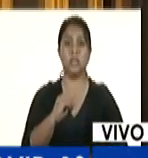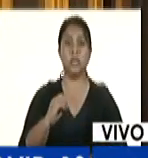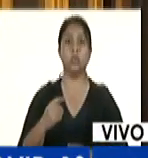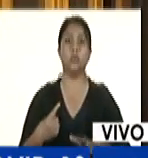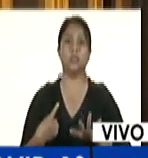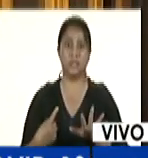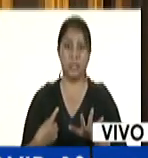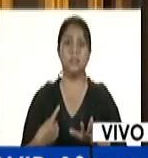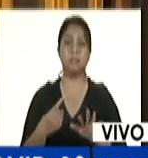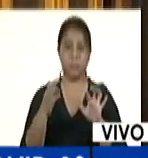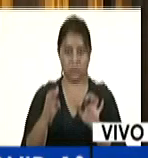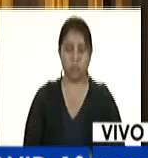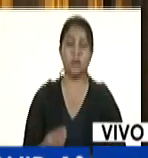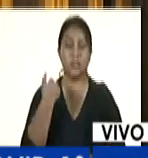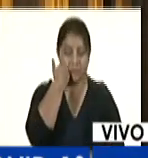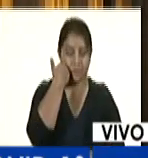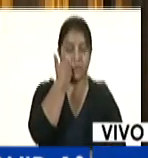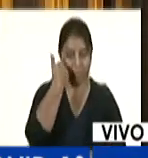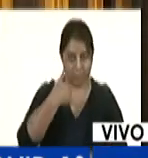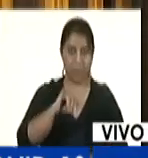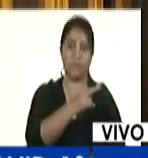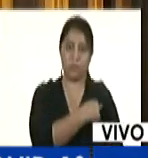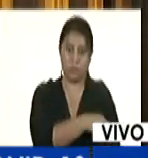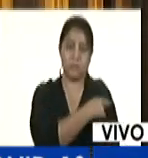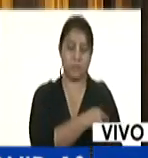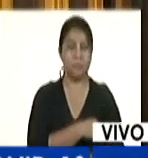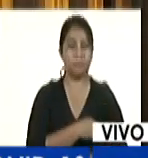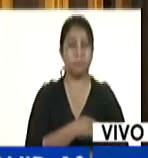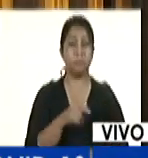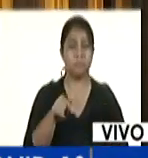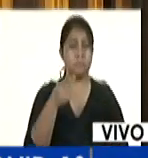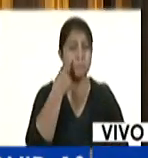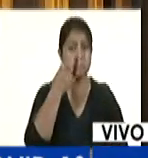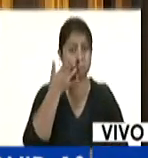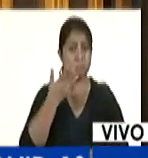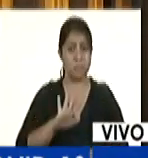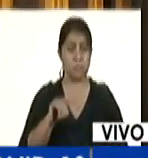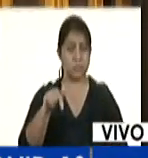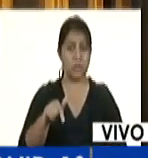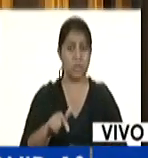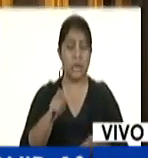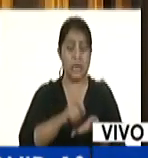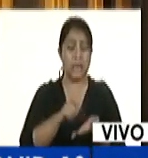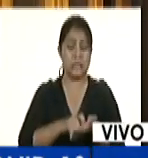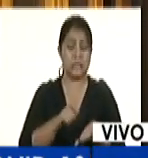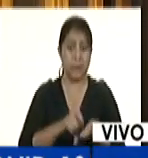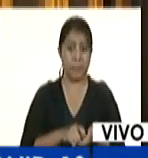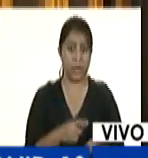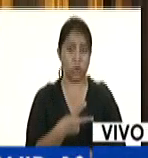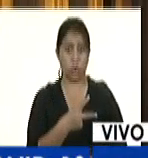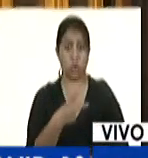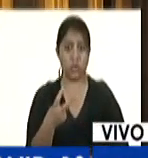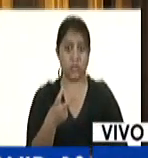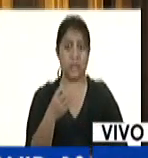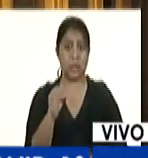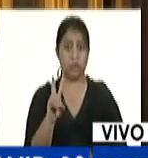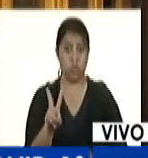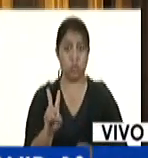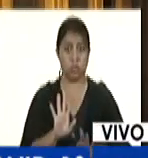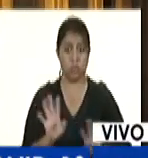casos activos actualmente. Pruebas realizadas el día de hoy, tenemos 202 ya